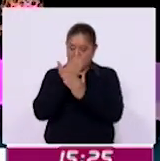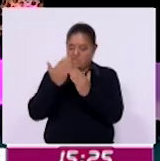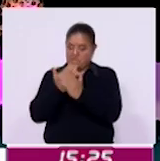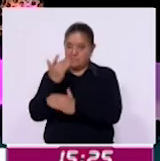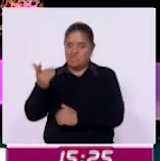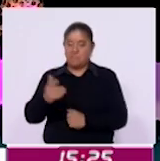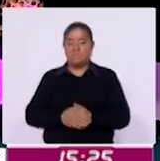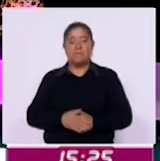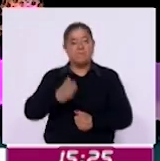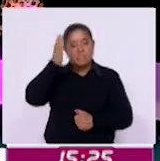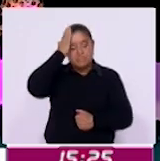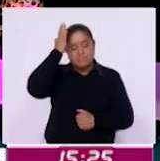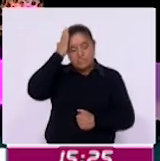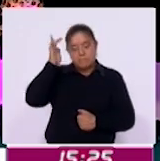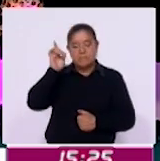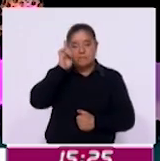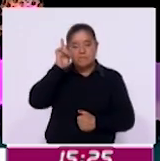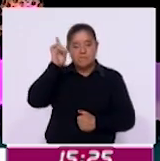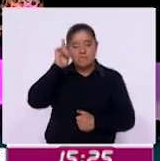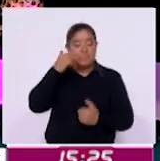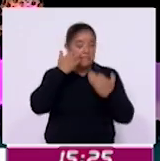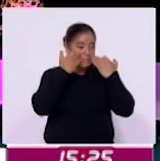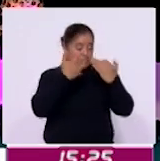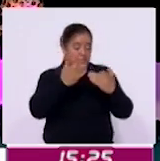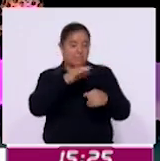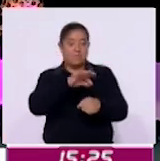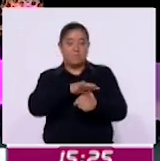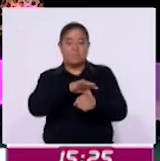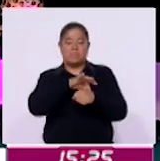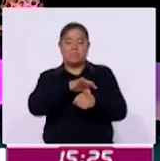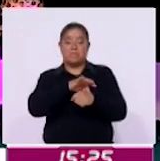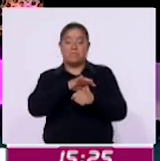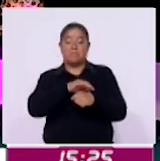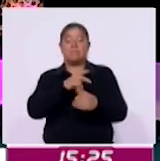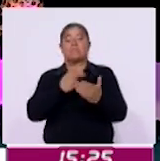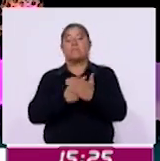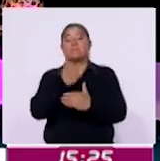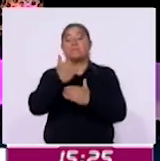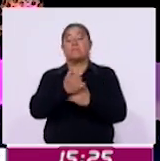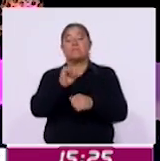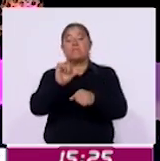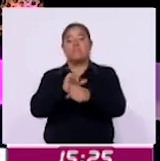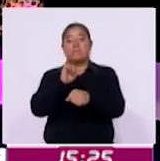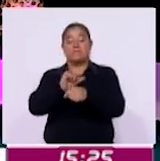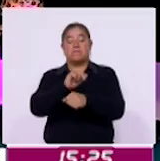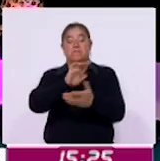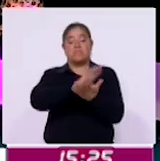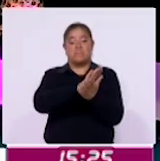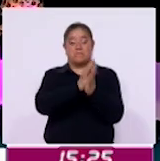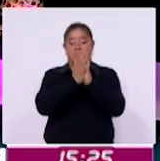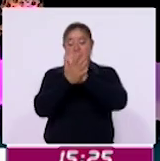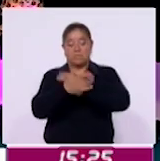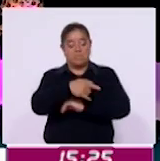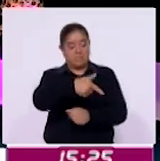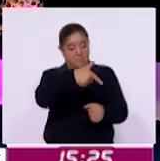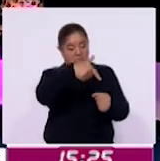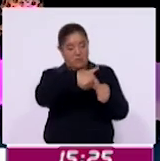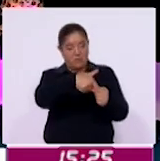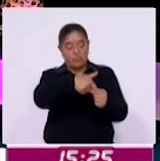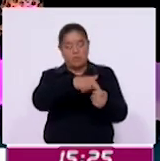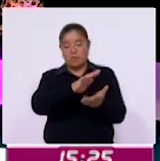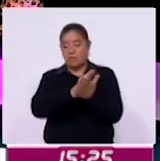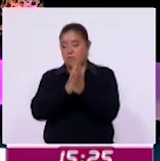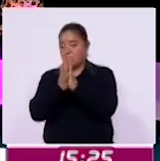Cuellar Cisneros, atestiguó el proyecto de la conversión de un automóvil de combustión interna a 100%